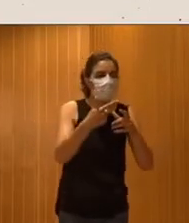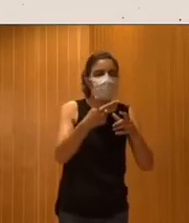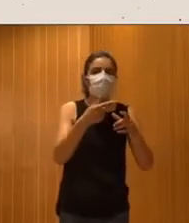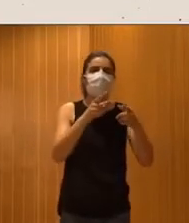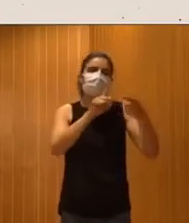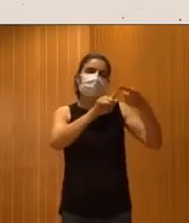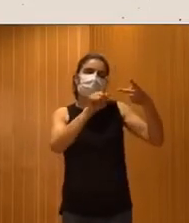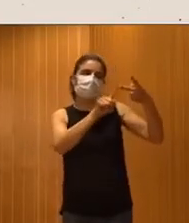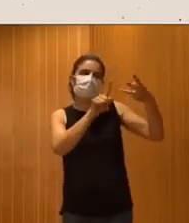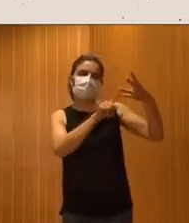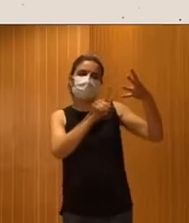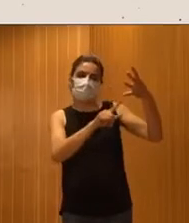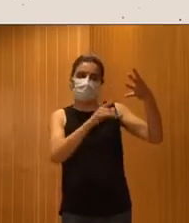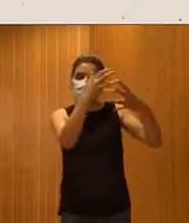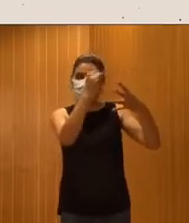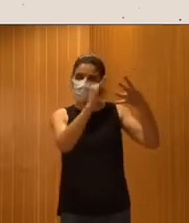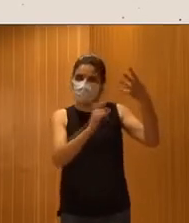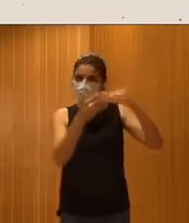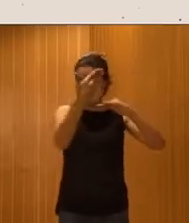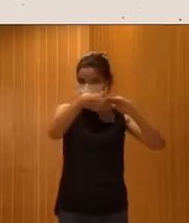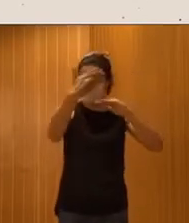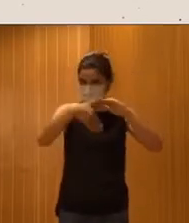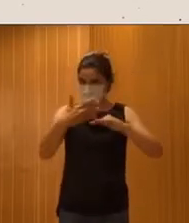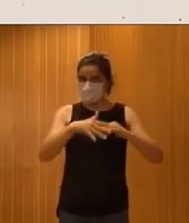es relativamente restringidas